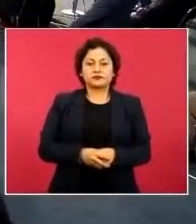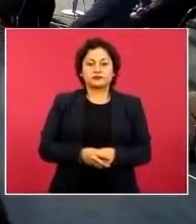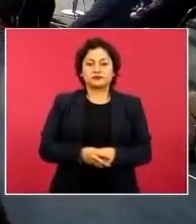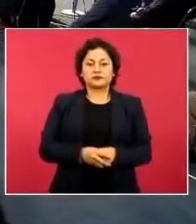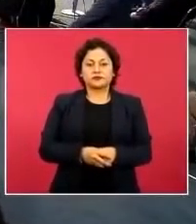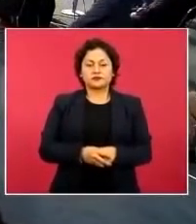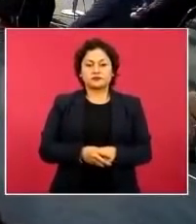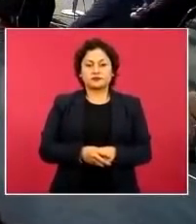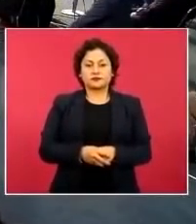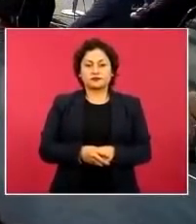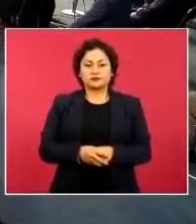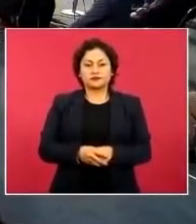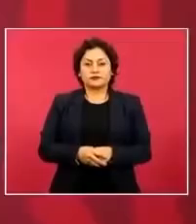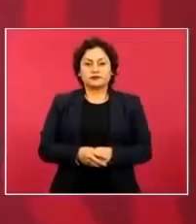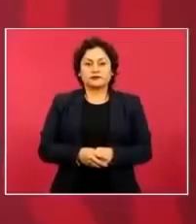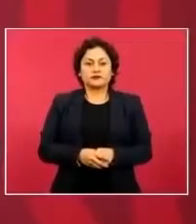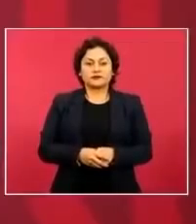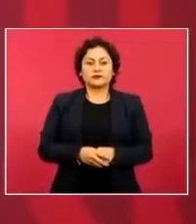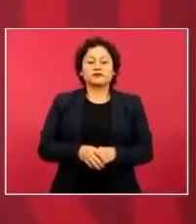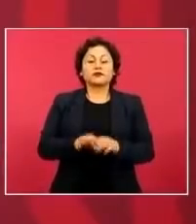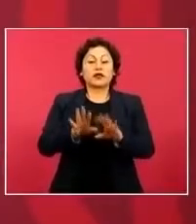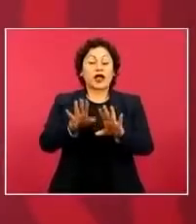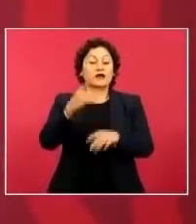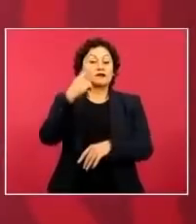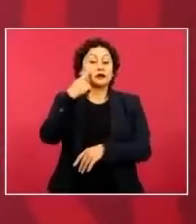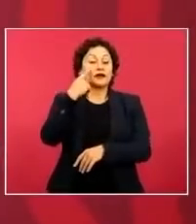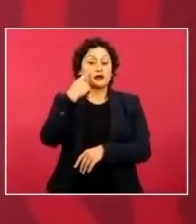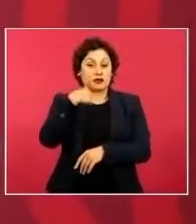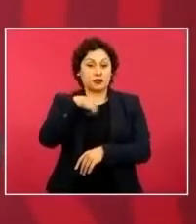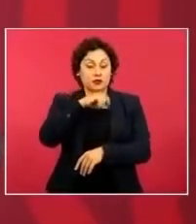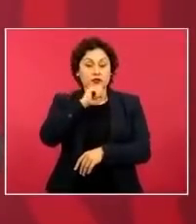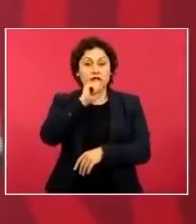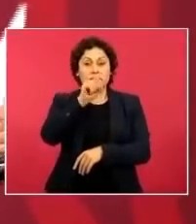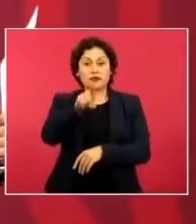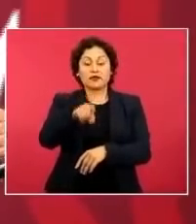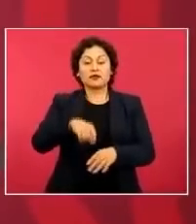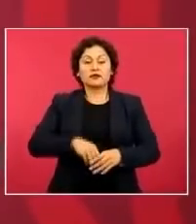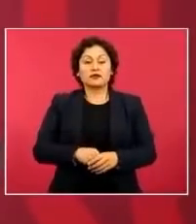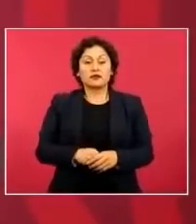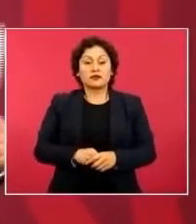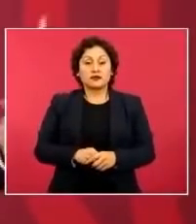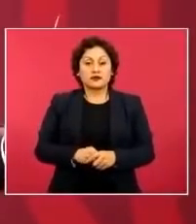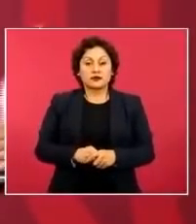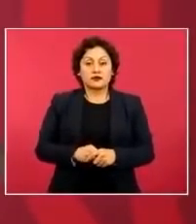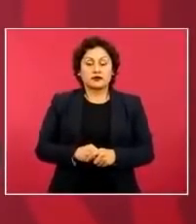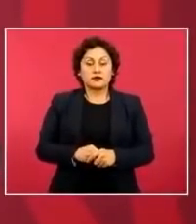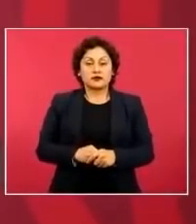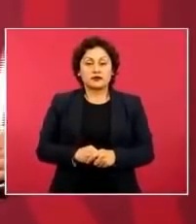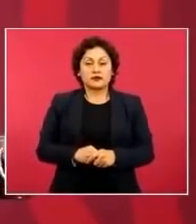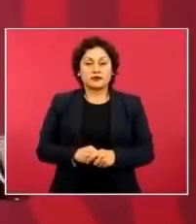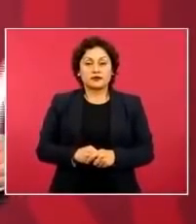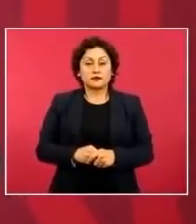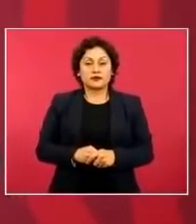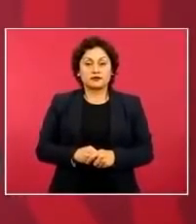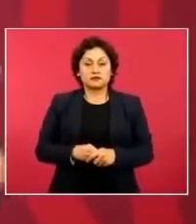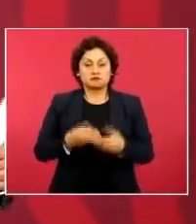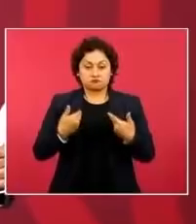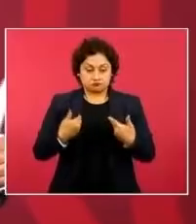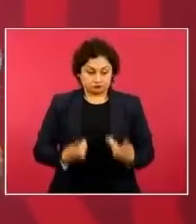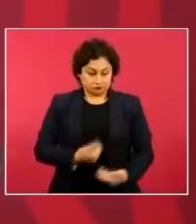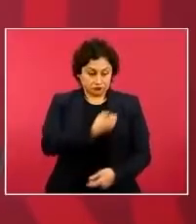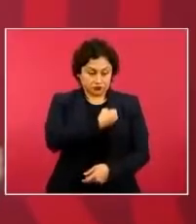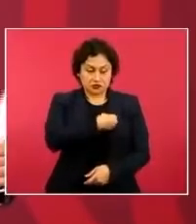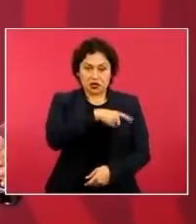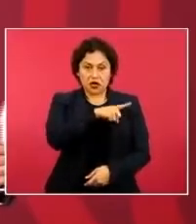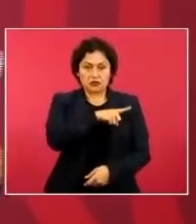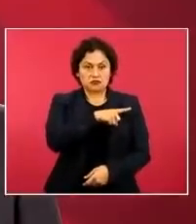se llevaron los cuerpos, por eso no los encuentran. Bueno, respecto a la casa gris que habitó su hijo José Ramón, acusó a los